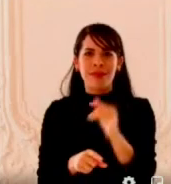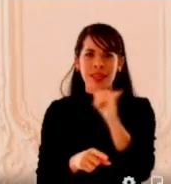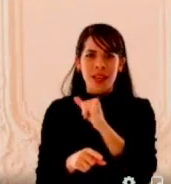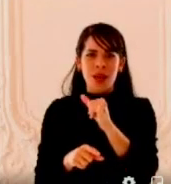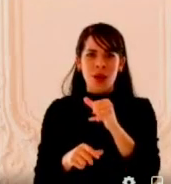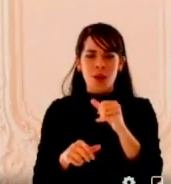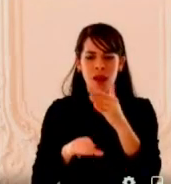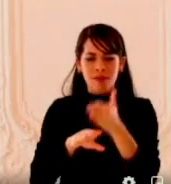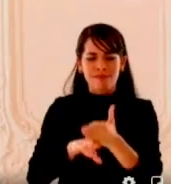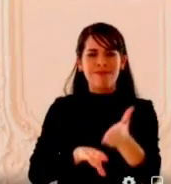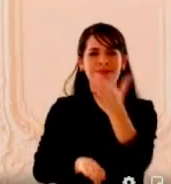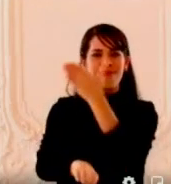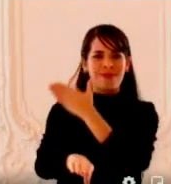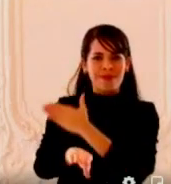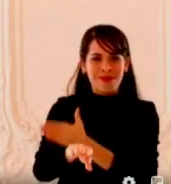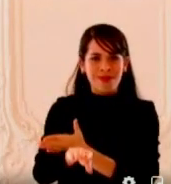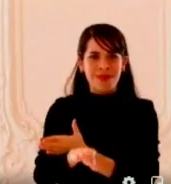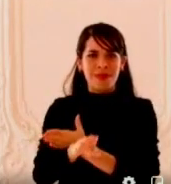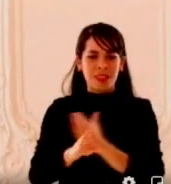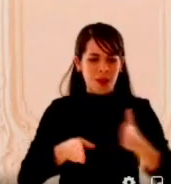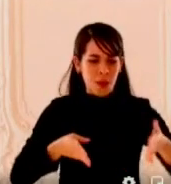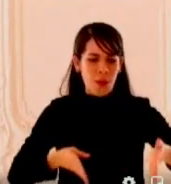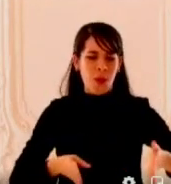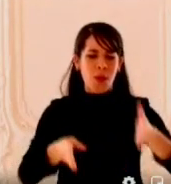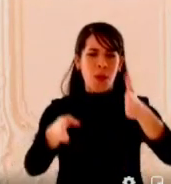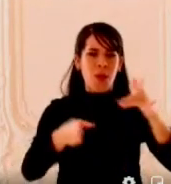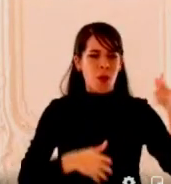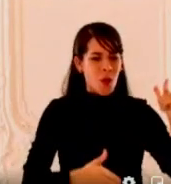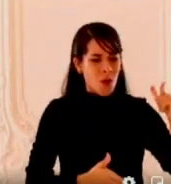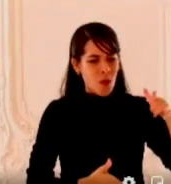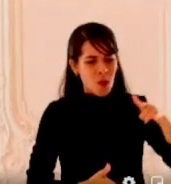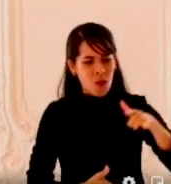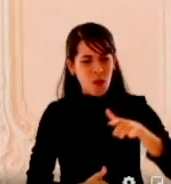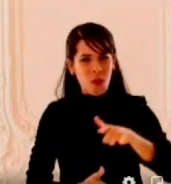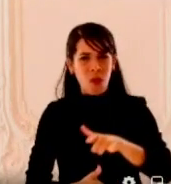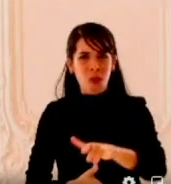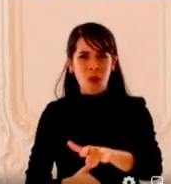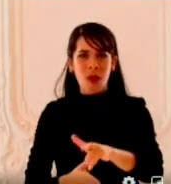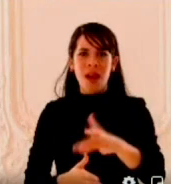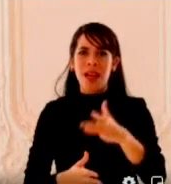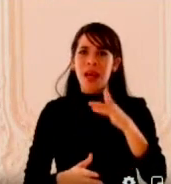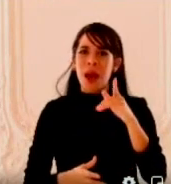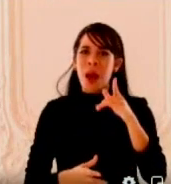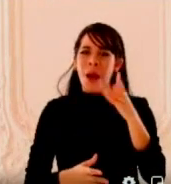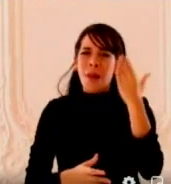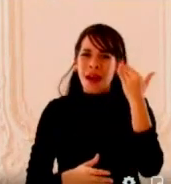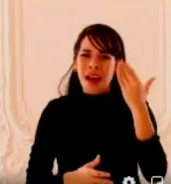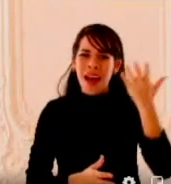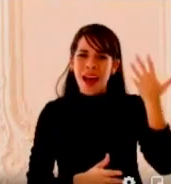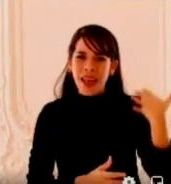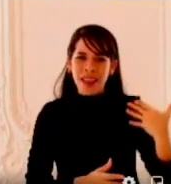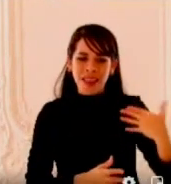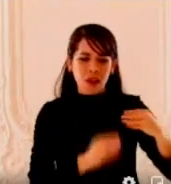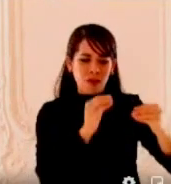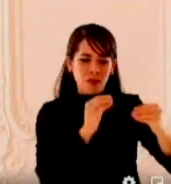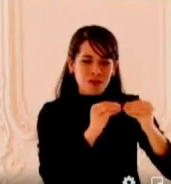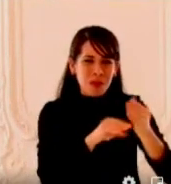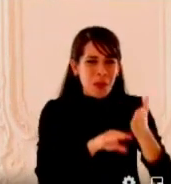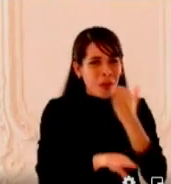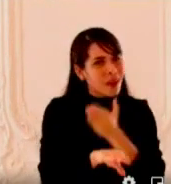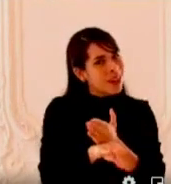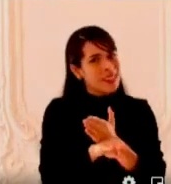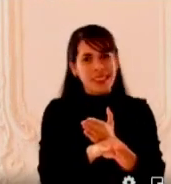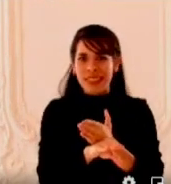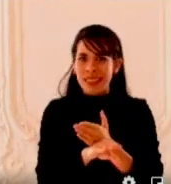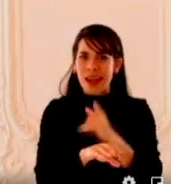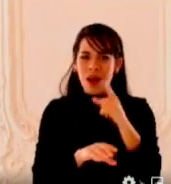mejorando el pavimento de nuestras pistas de aterrizaje que desde la década de los 80 no ha habido un plan de mejoras consistentes. Podremos desarrollar